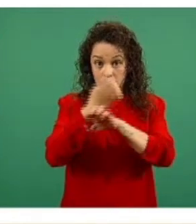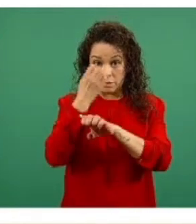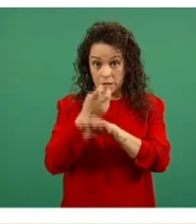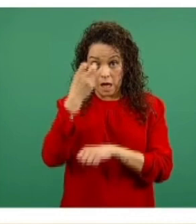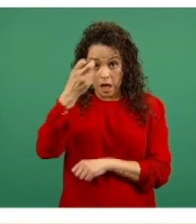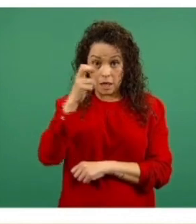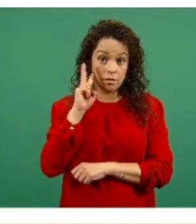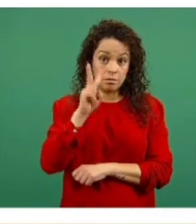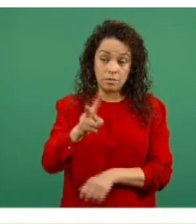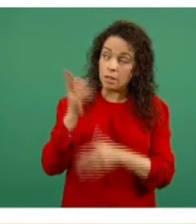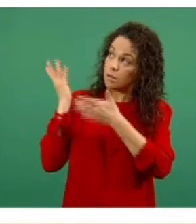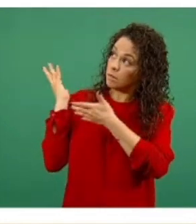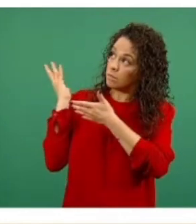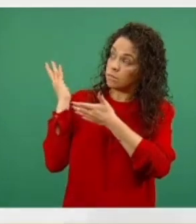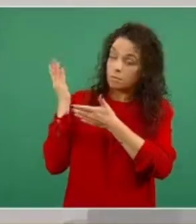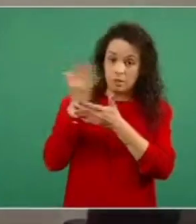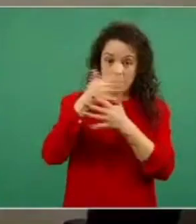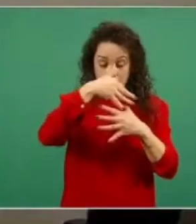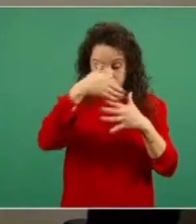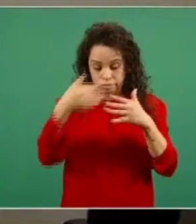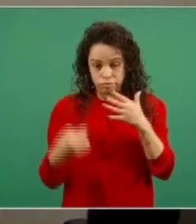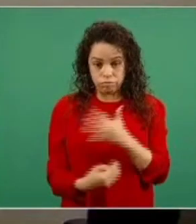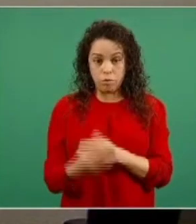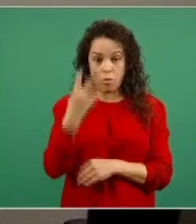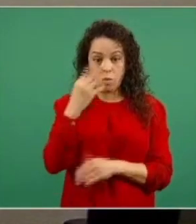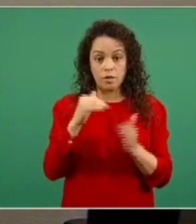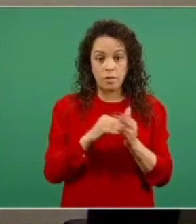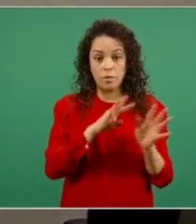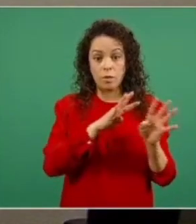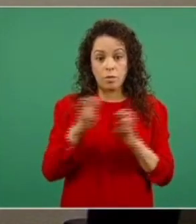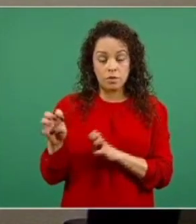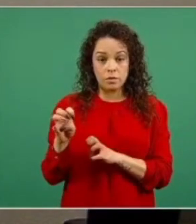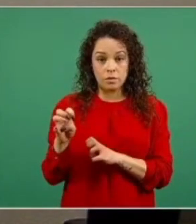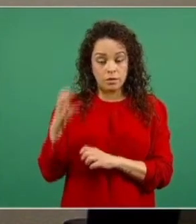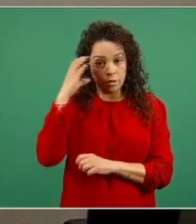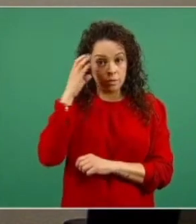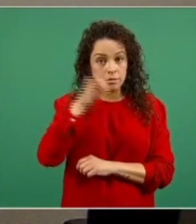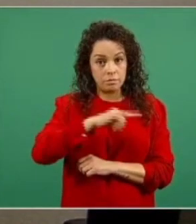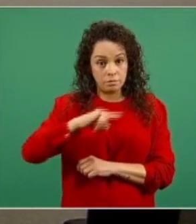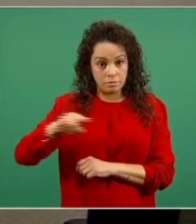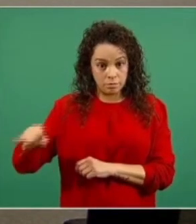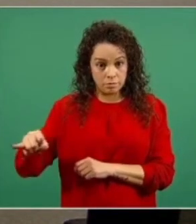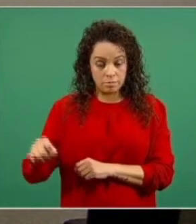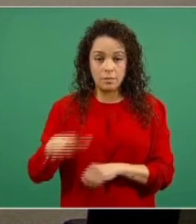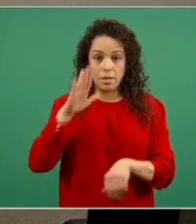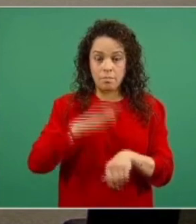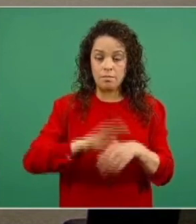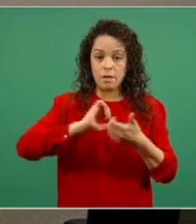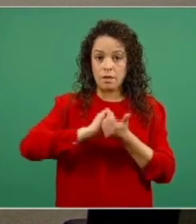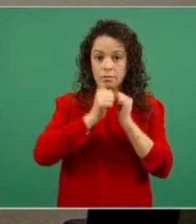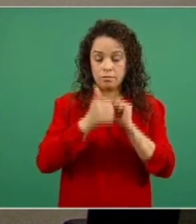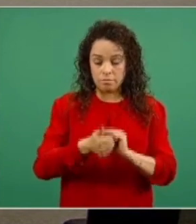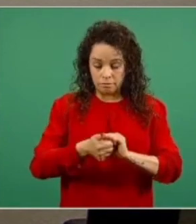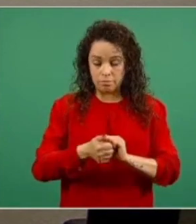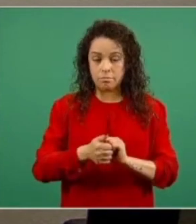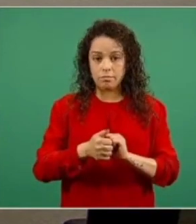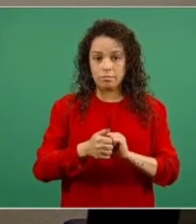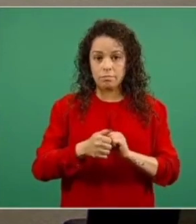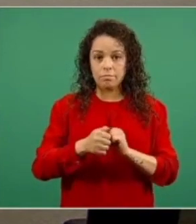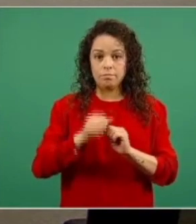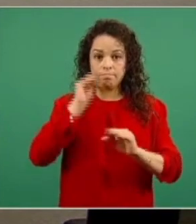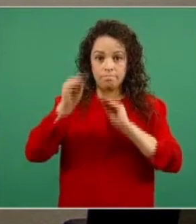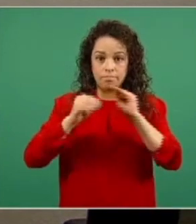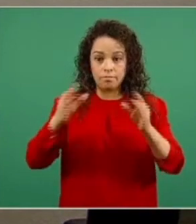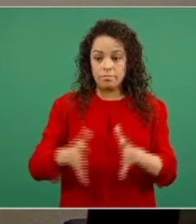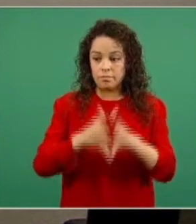tenemos 4,404 camas. El crecimiento de camas de hospitalización y de cuidados intensivos también